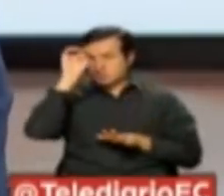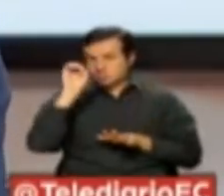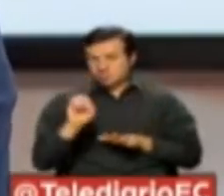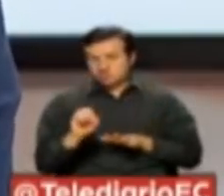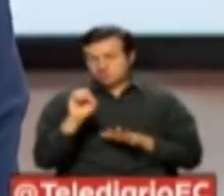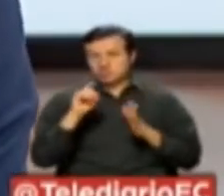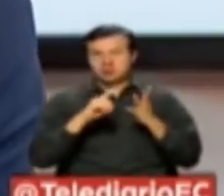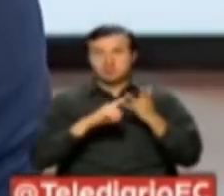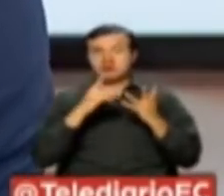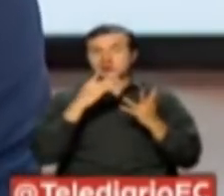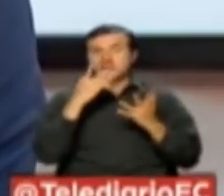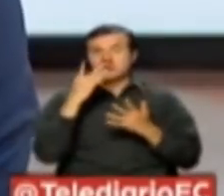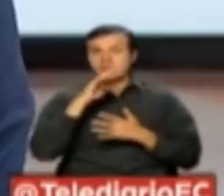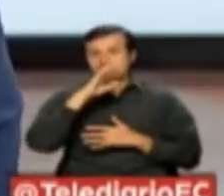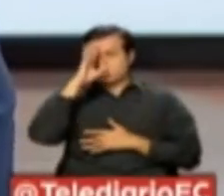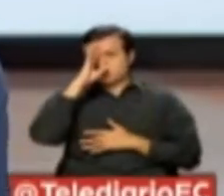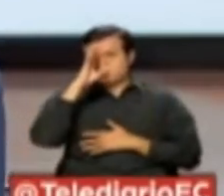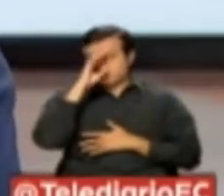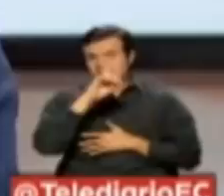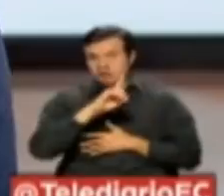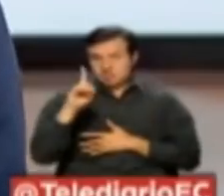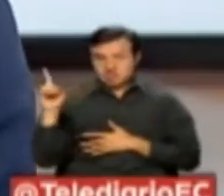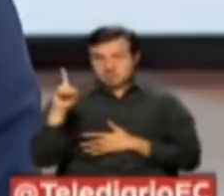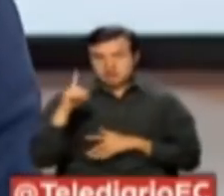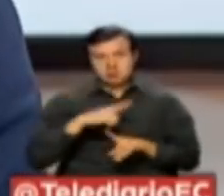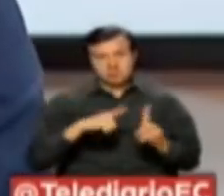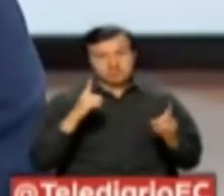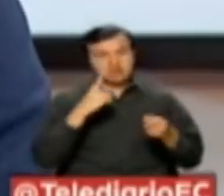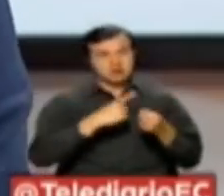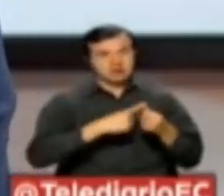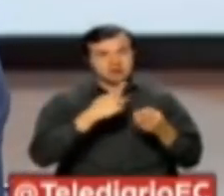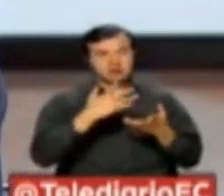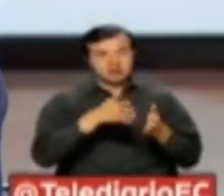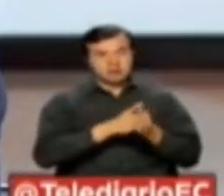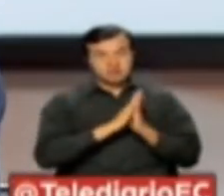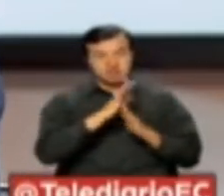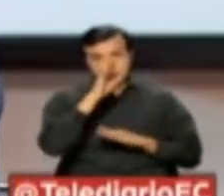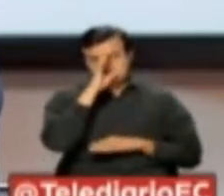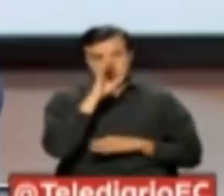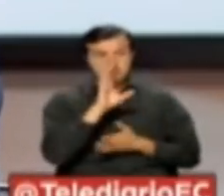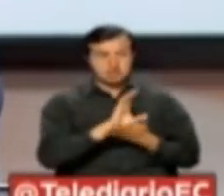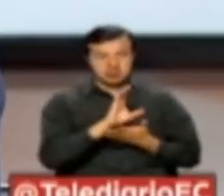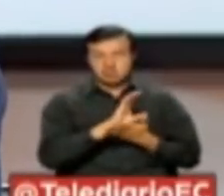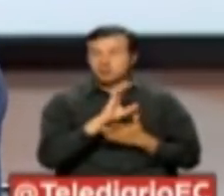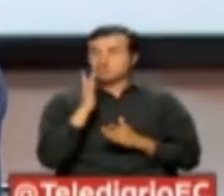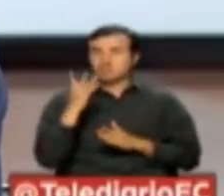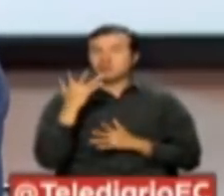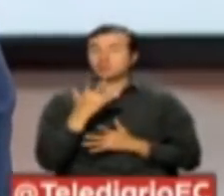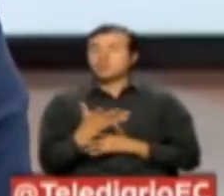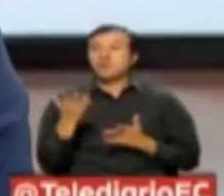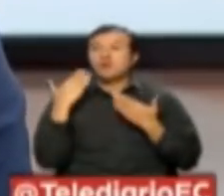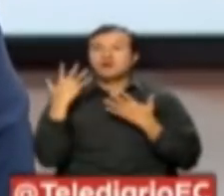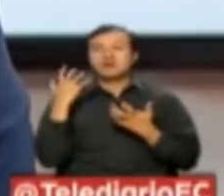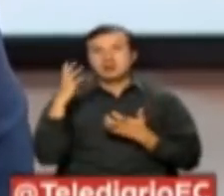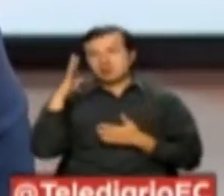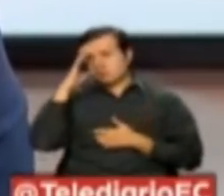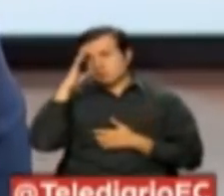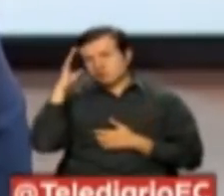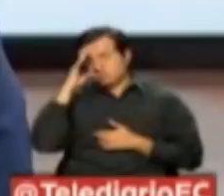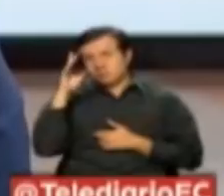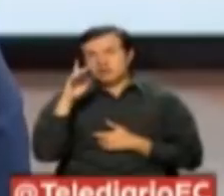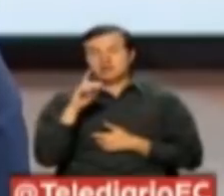que sea de derecha a diferencia de de quito que era de centro en guayaquil quieren que sea de derecha